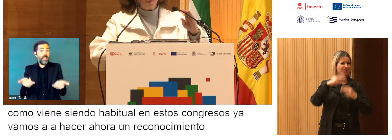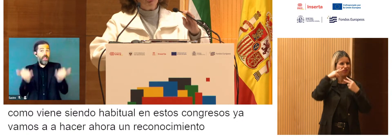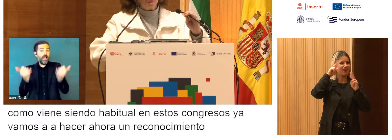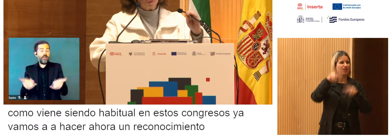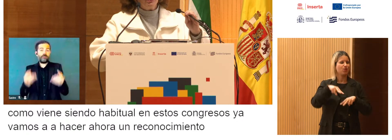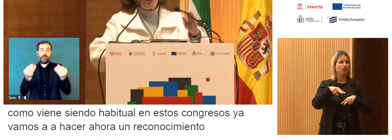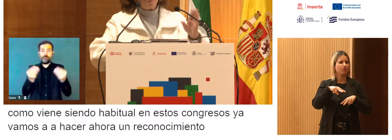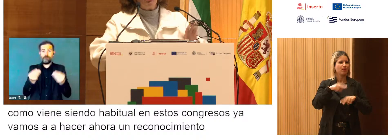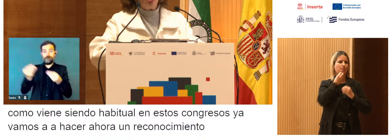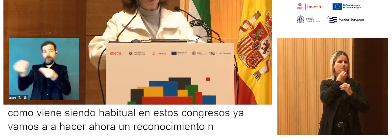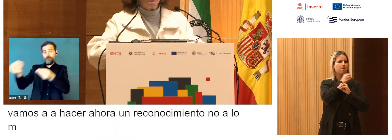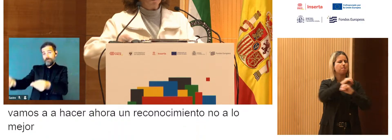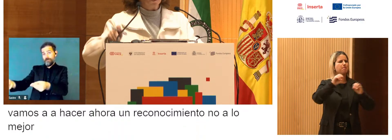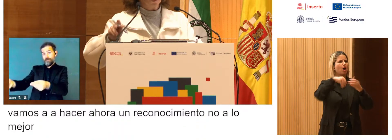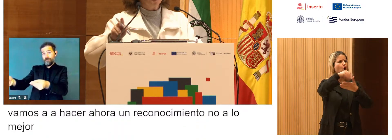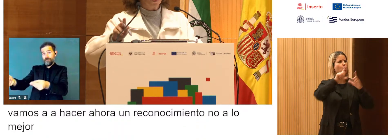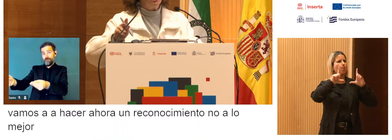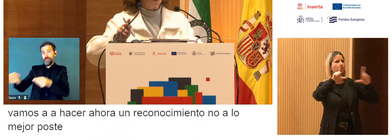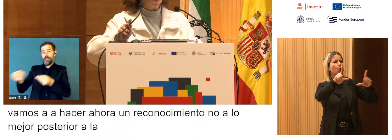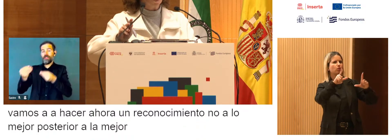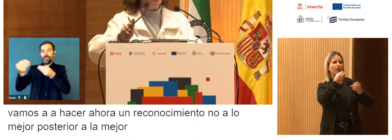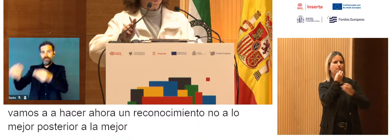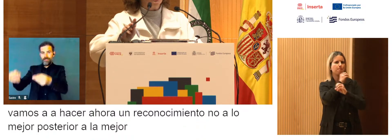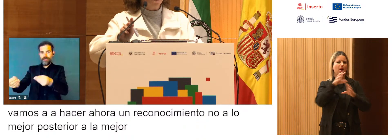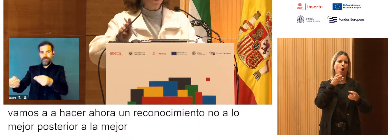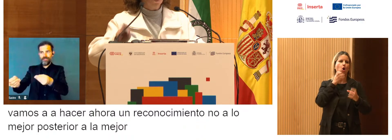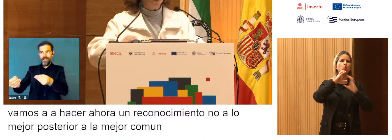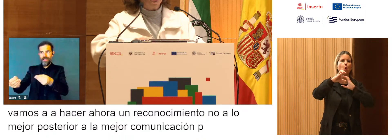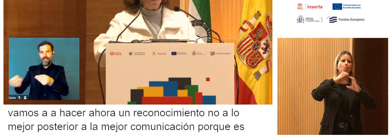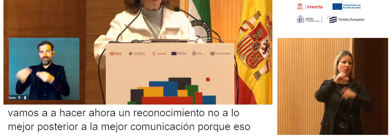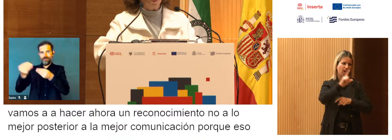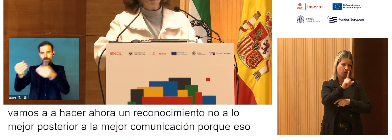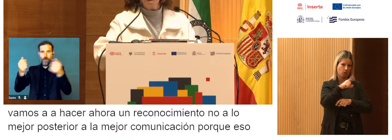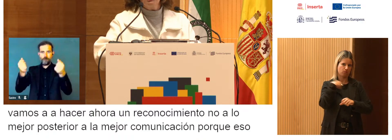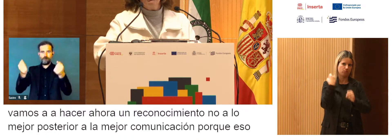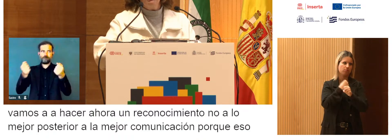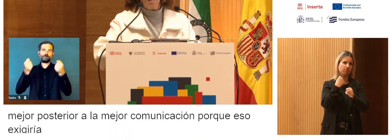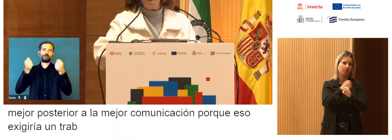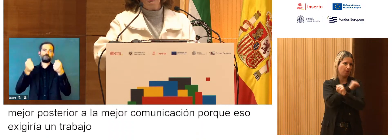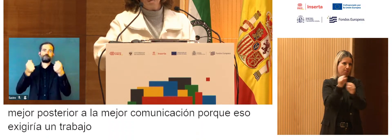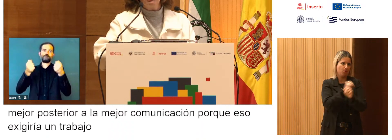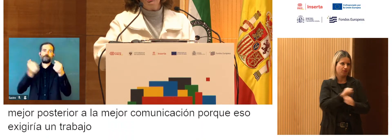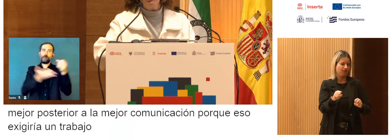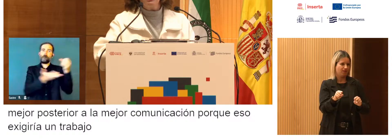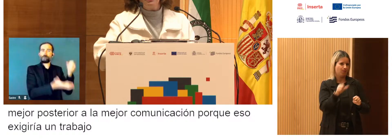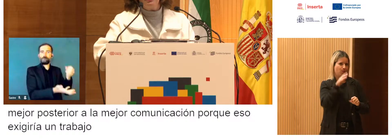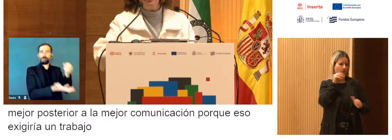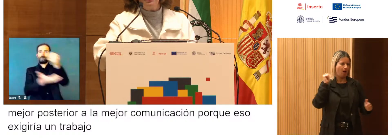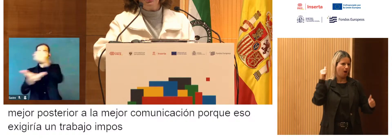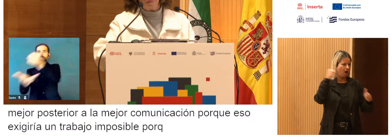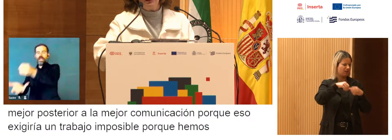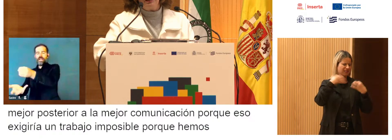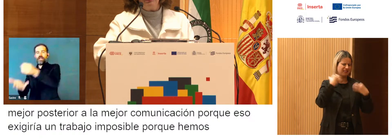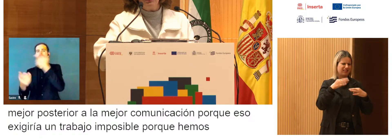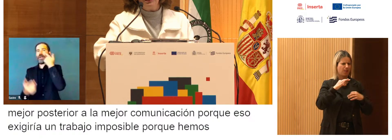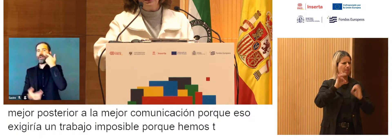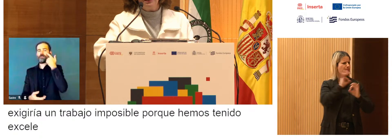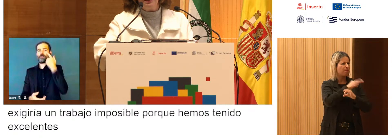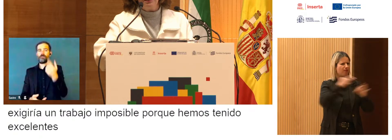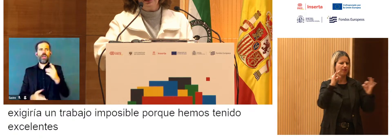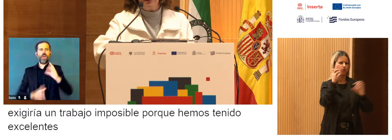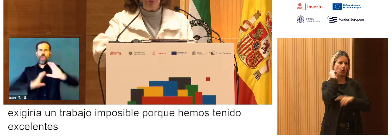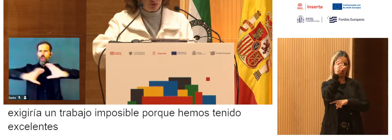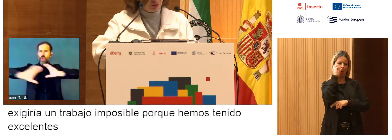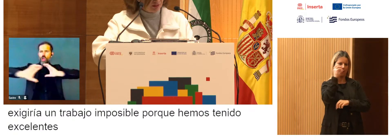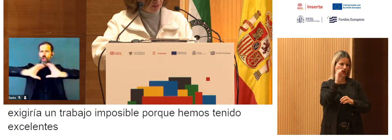lo mejor póster y a la mejor comunicación, porque eso exigiría un trabajo imposible, porque hemos tenido excelentes comunicaciones